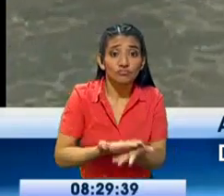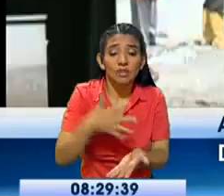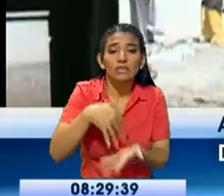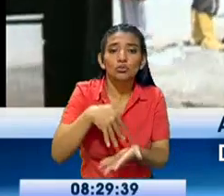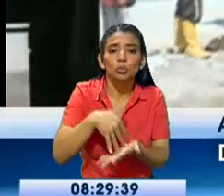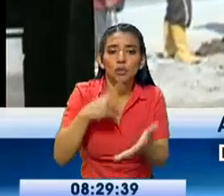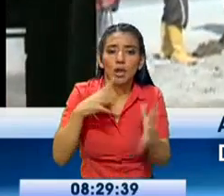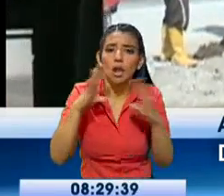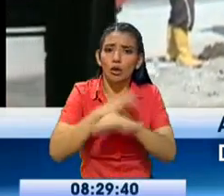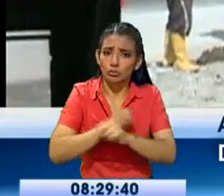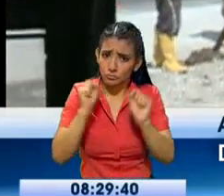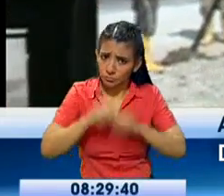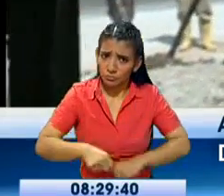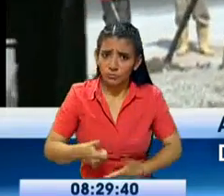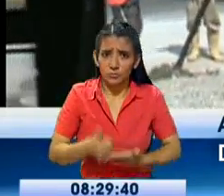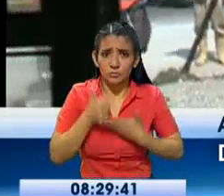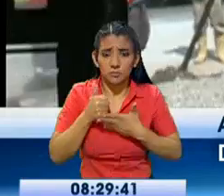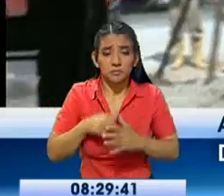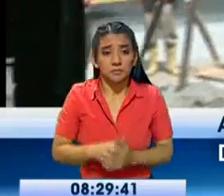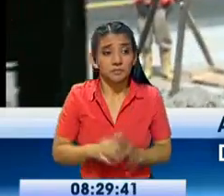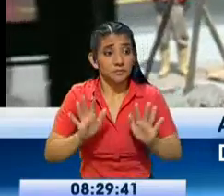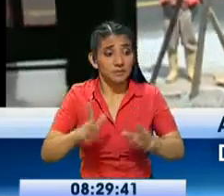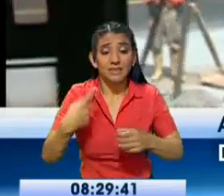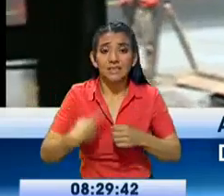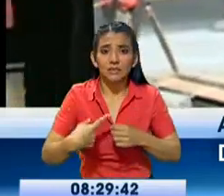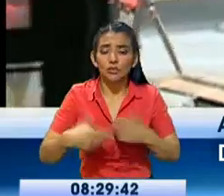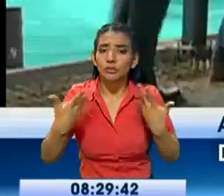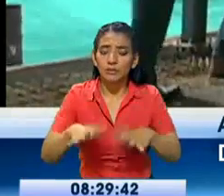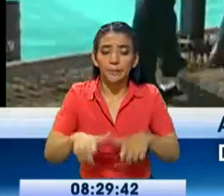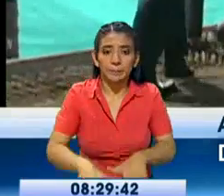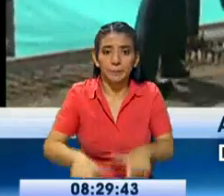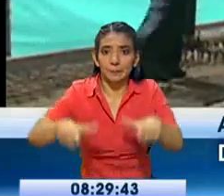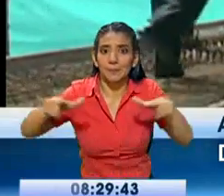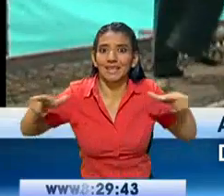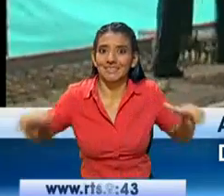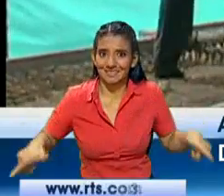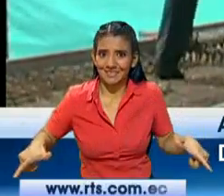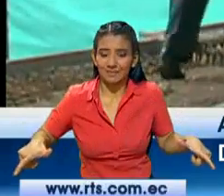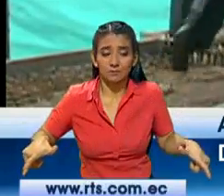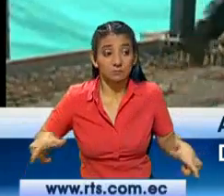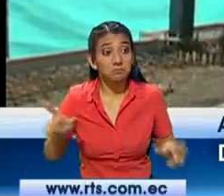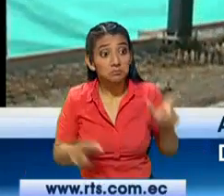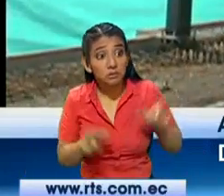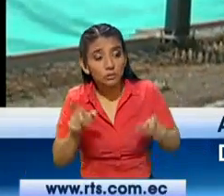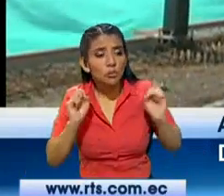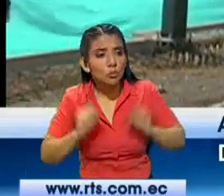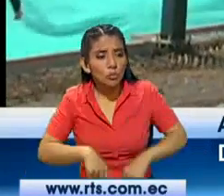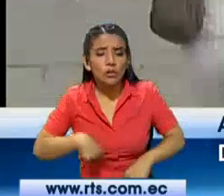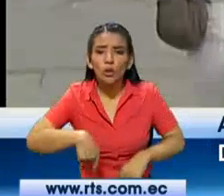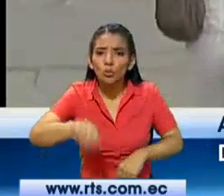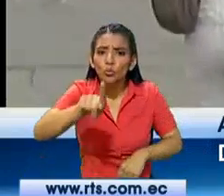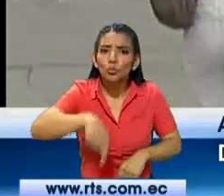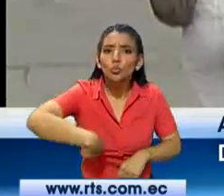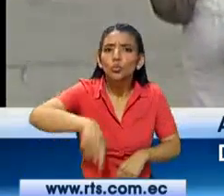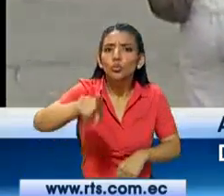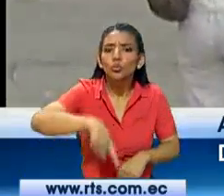la noche. De esta manera, la movilidad en la capital se extiende con el fin de que los usuarios cubran sus viajes con